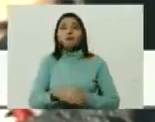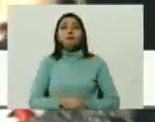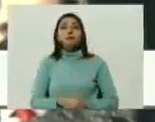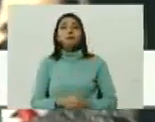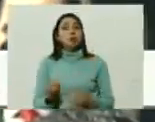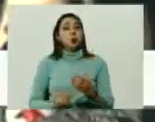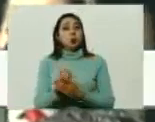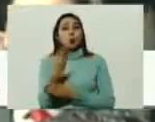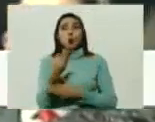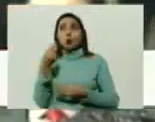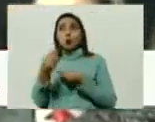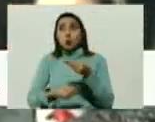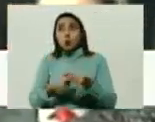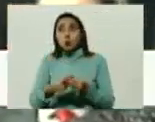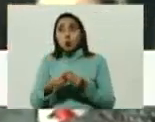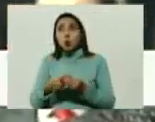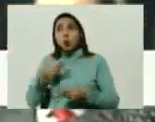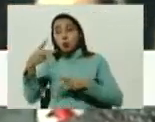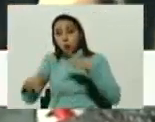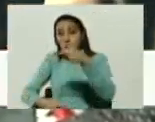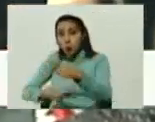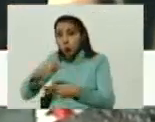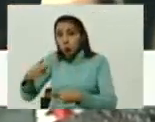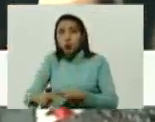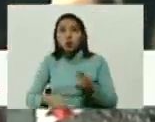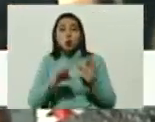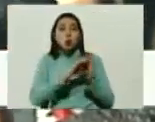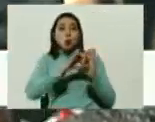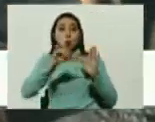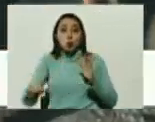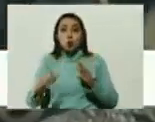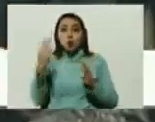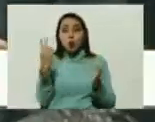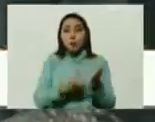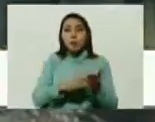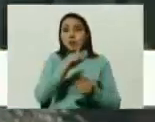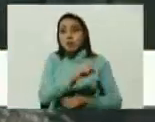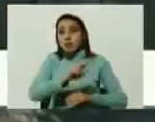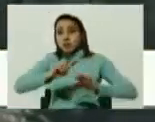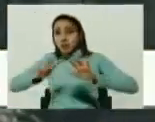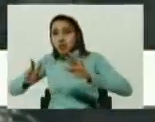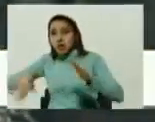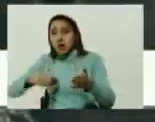durante el proceso constituyente 2017 2020